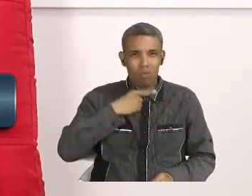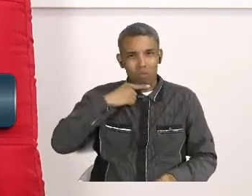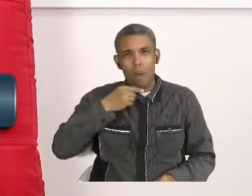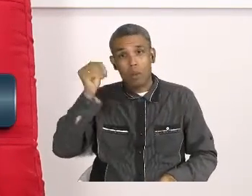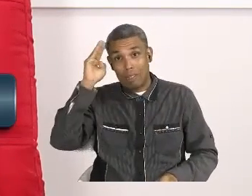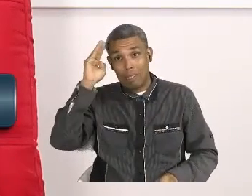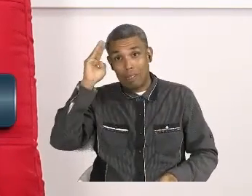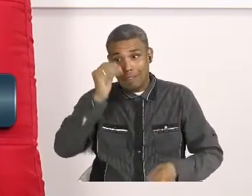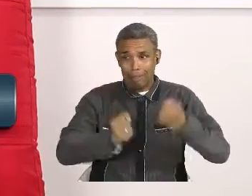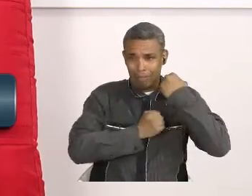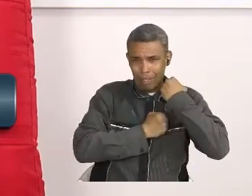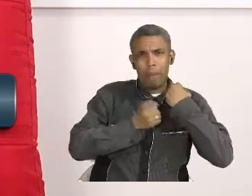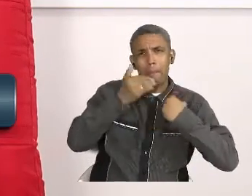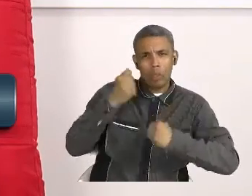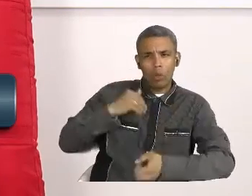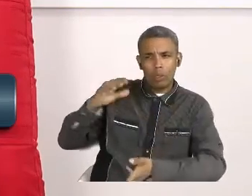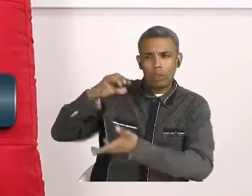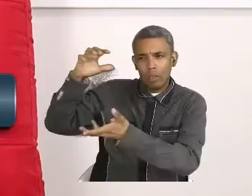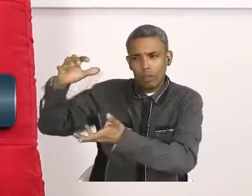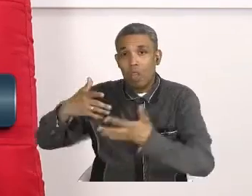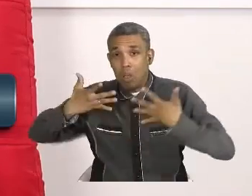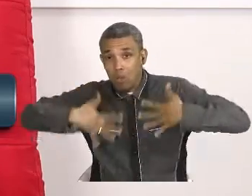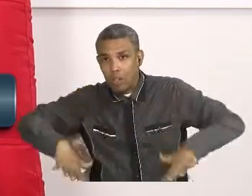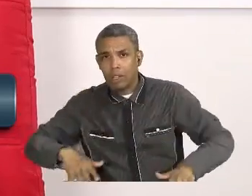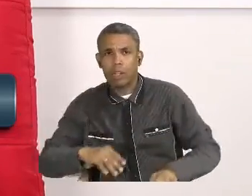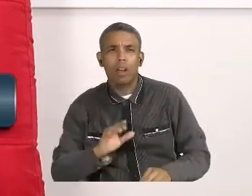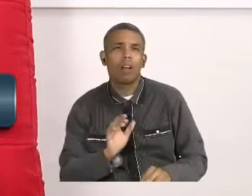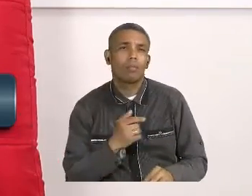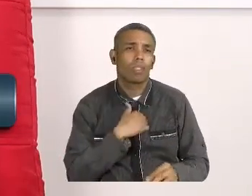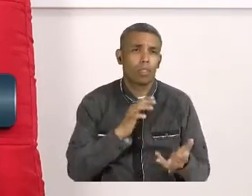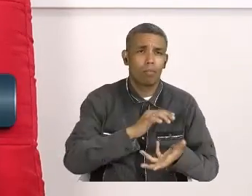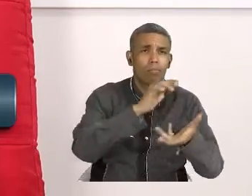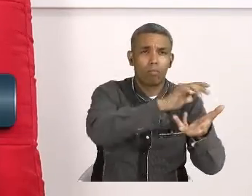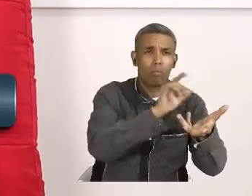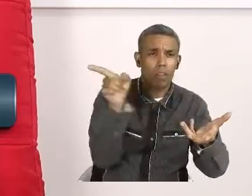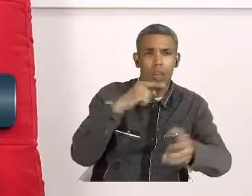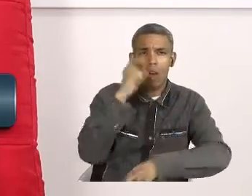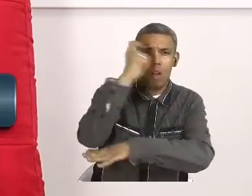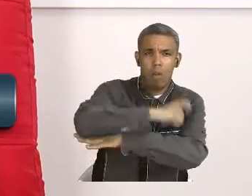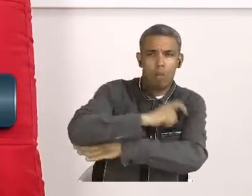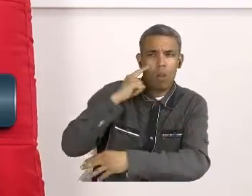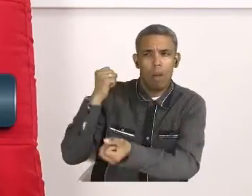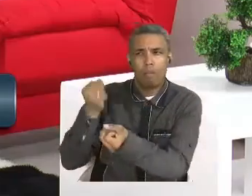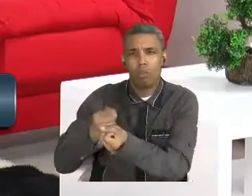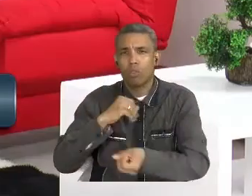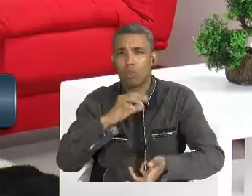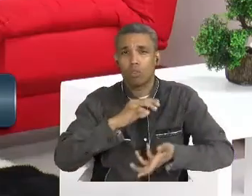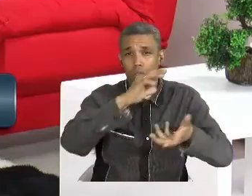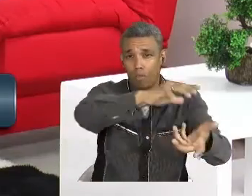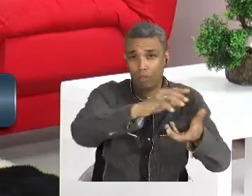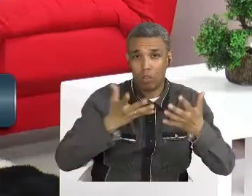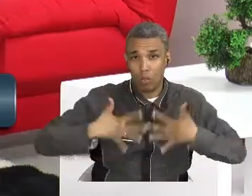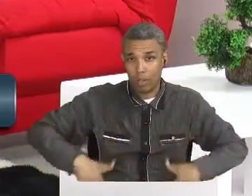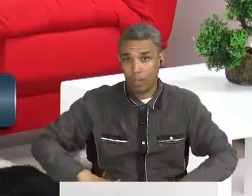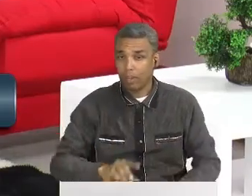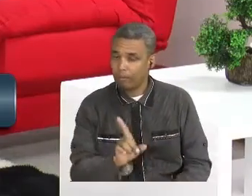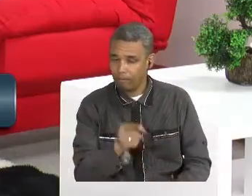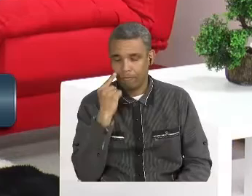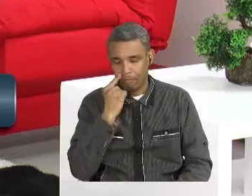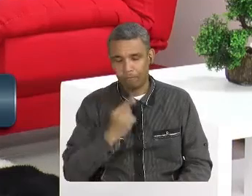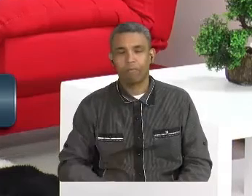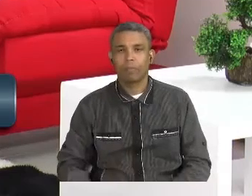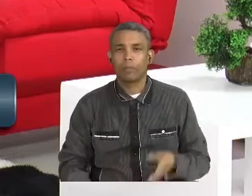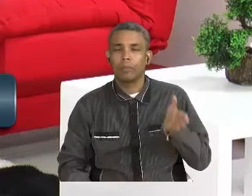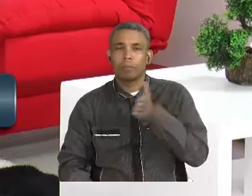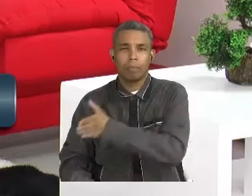ahorita fortaleciendo y colaborando con este aspecto importante. Cuéntenos un poco, hemos escuchado en las últimas noticias que el río Magdalena